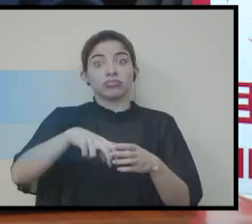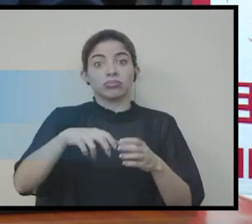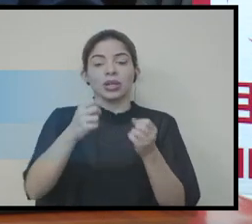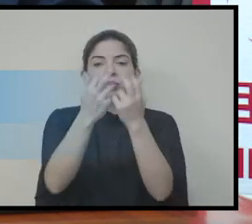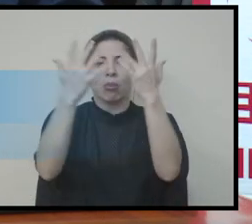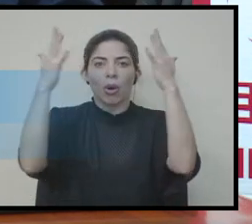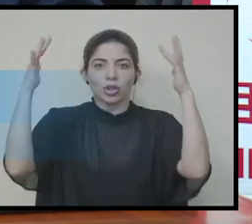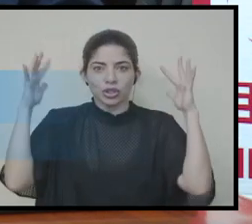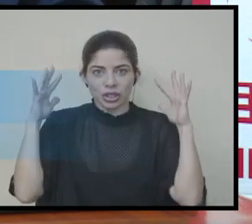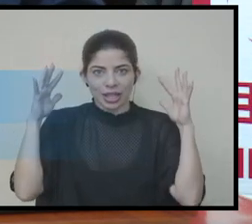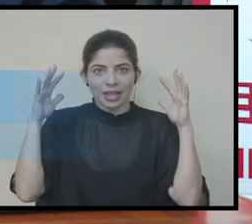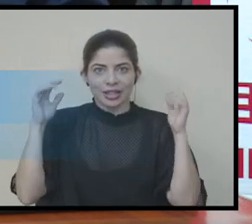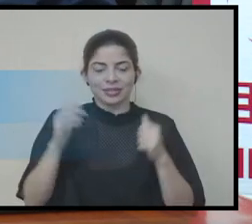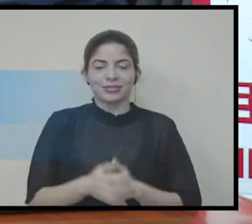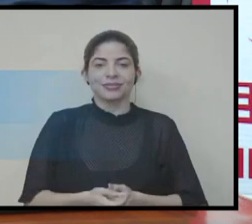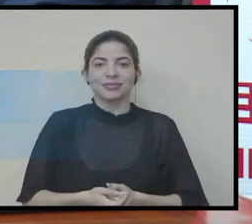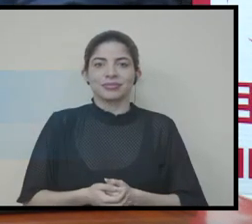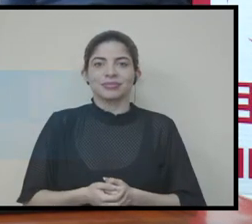un bosque.